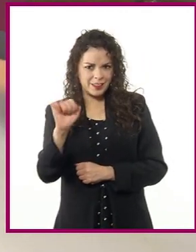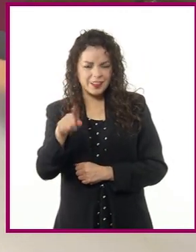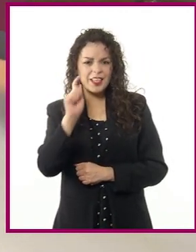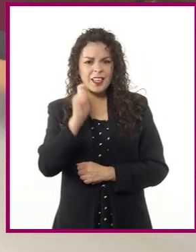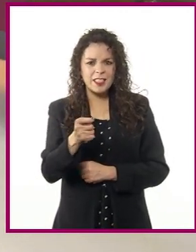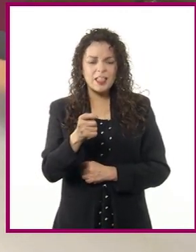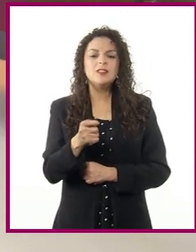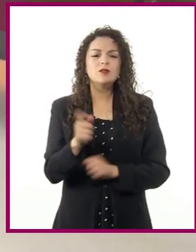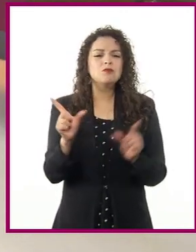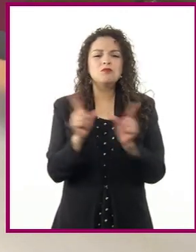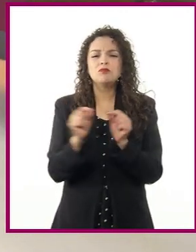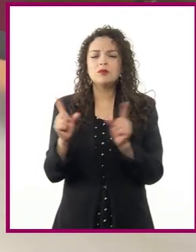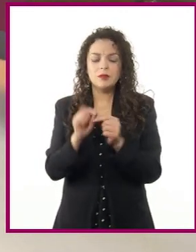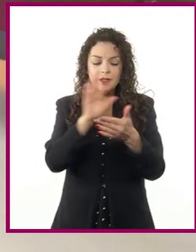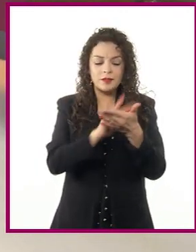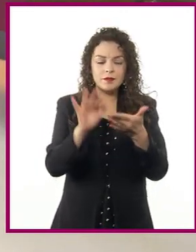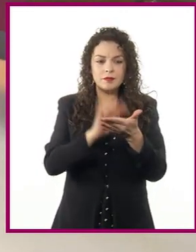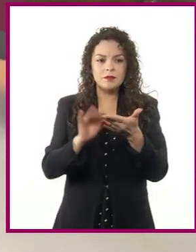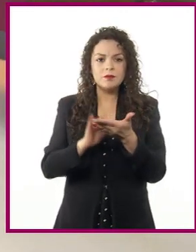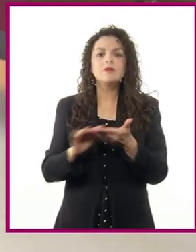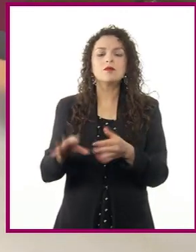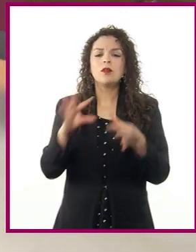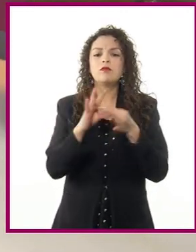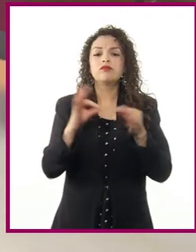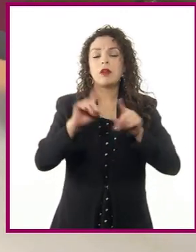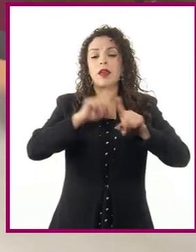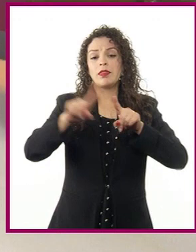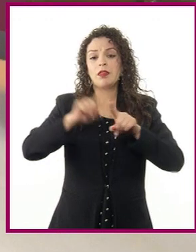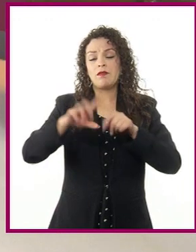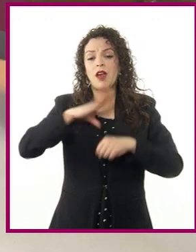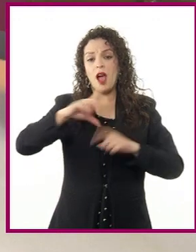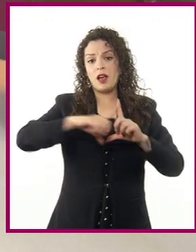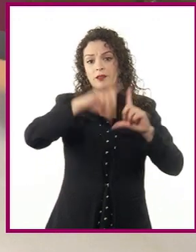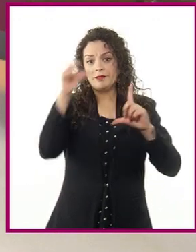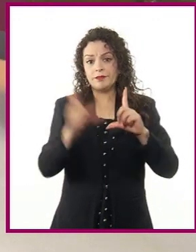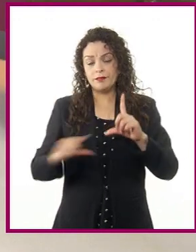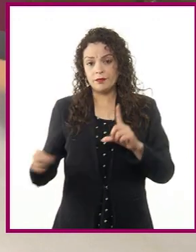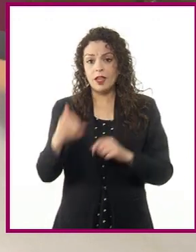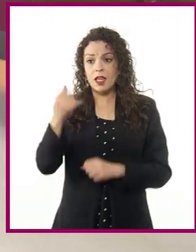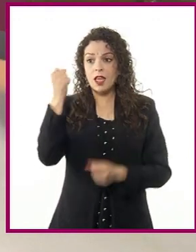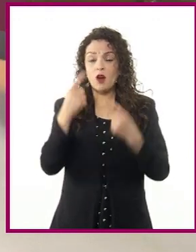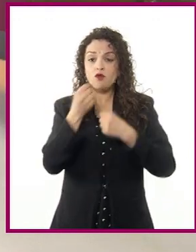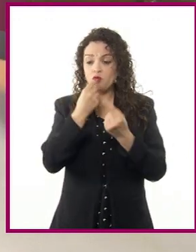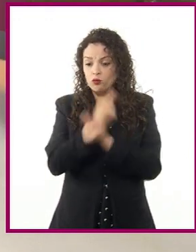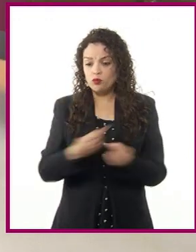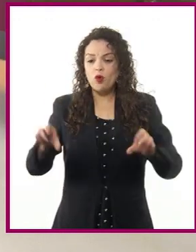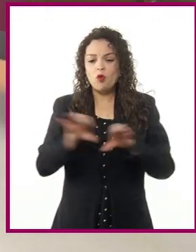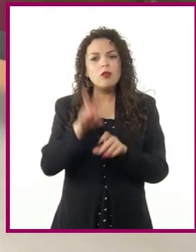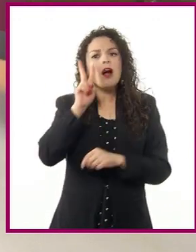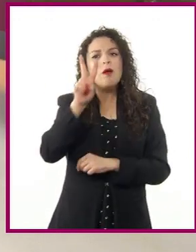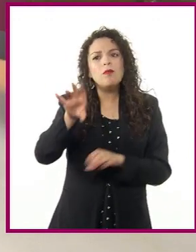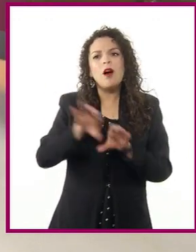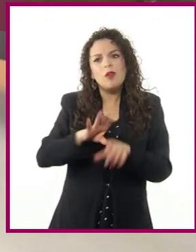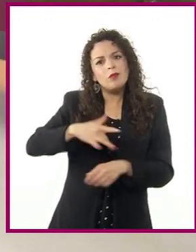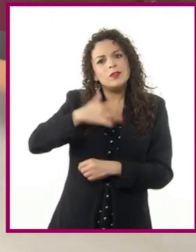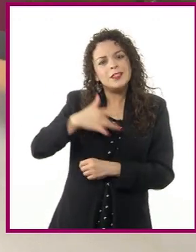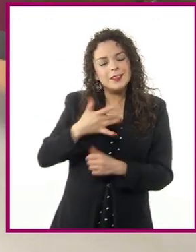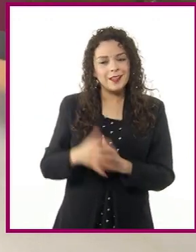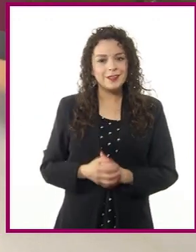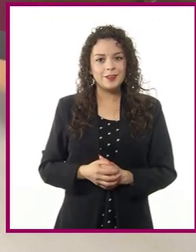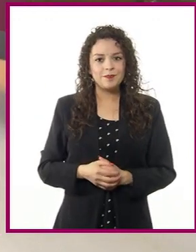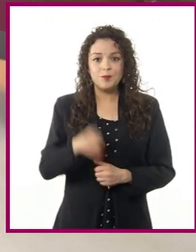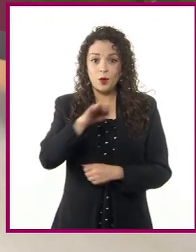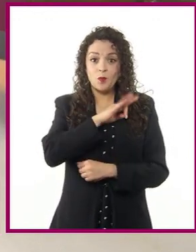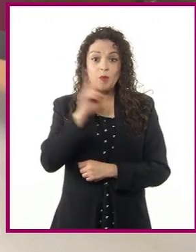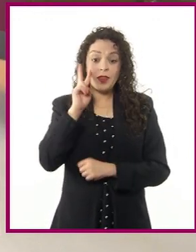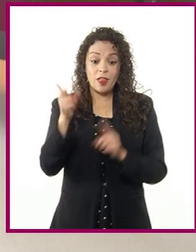de pequeñas lecturas que nos hablan de la diversidad nacional y cómo la viven algunos niños mexicanos. Pueden encontrarlo en